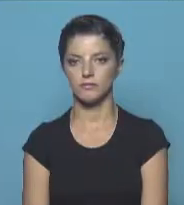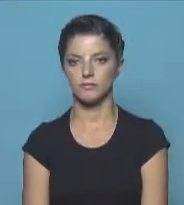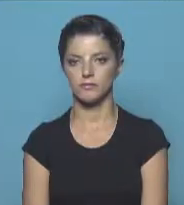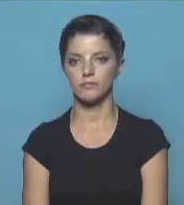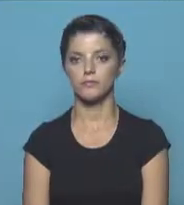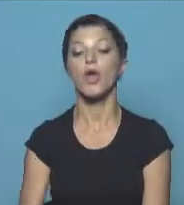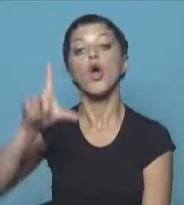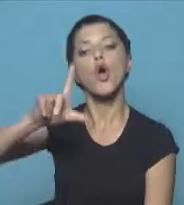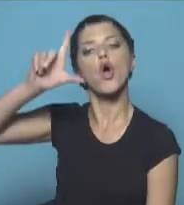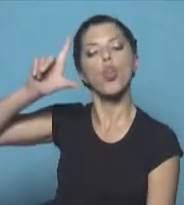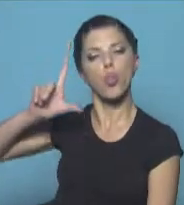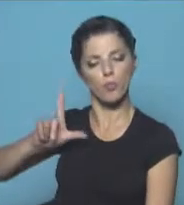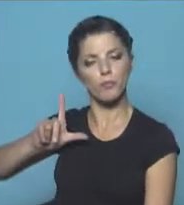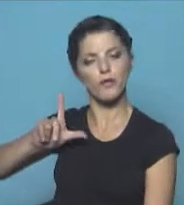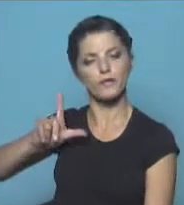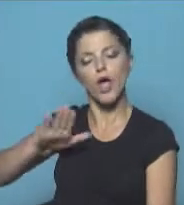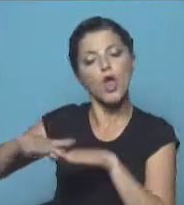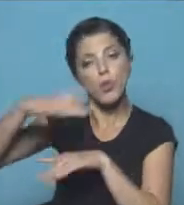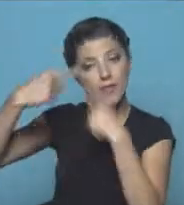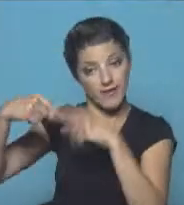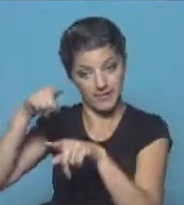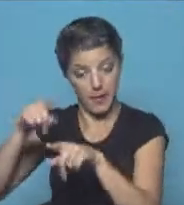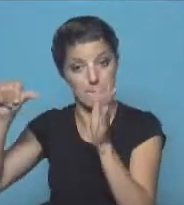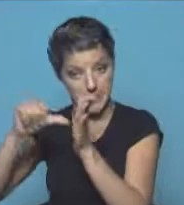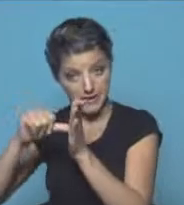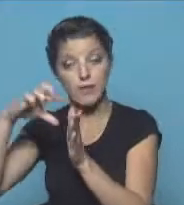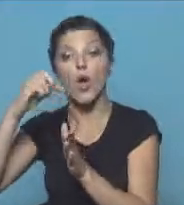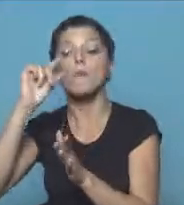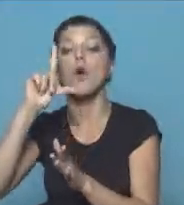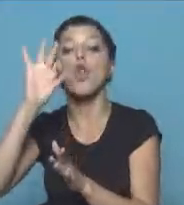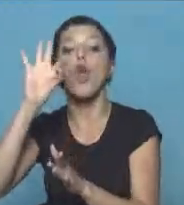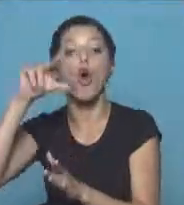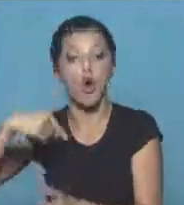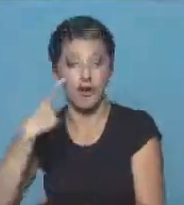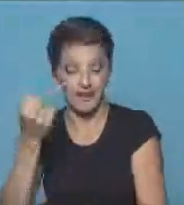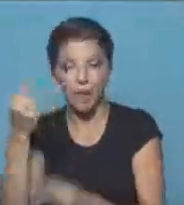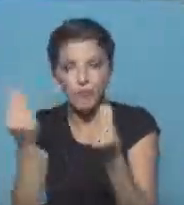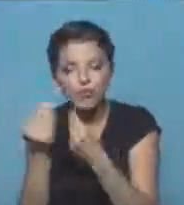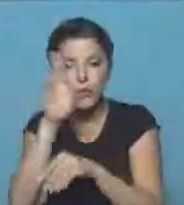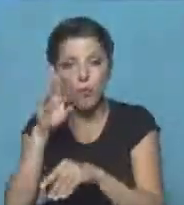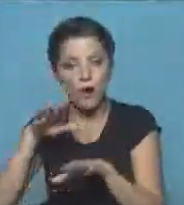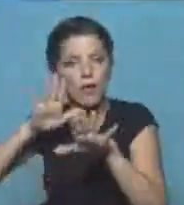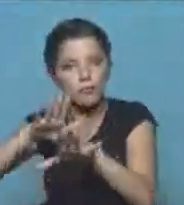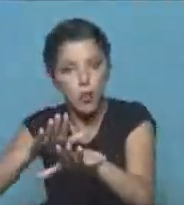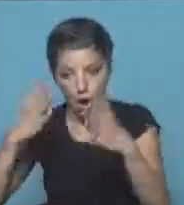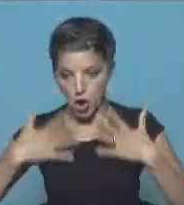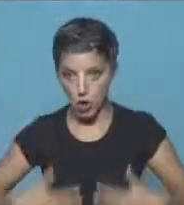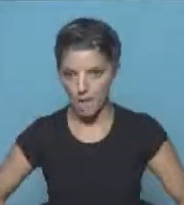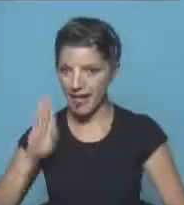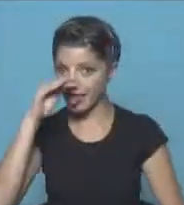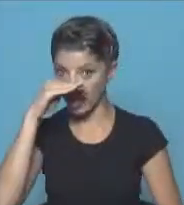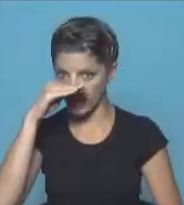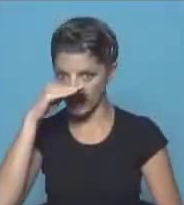El lunes de la semana pasada, en diferentes ciudades de Polonia, cientos de miles de mujeres salieron a la calle vestidas de negro. Hicieron huelga